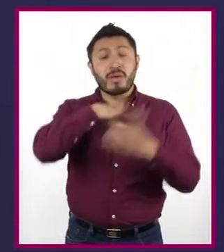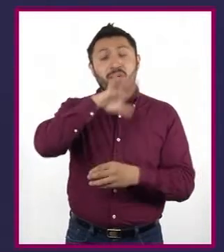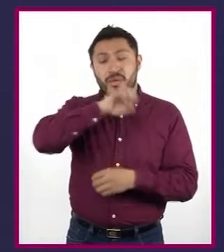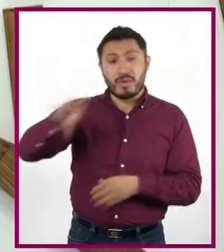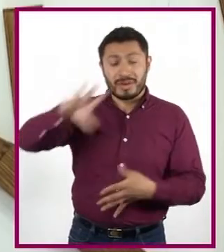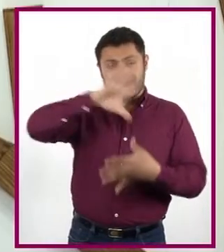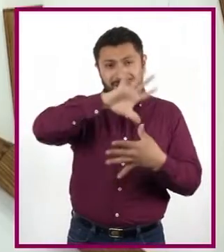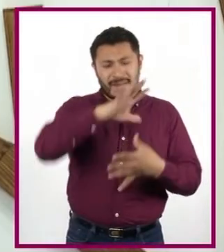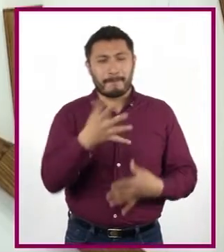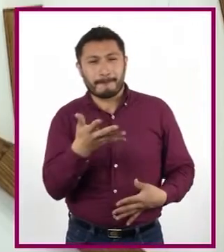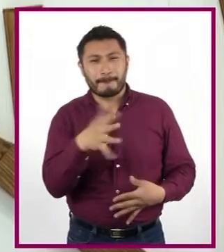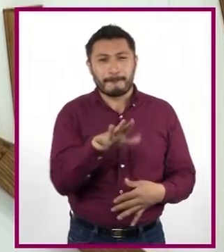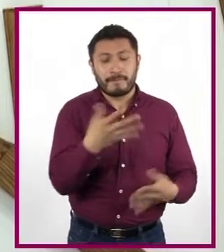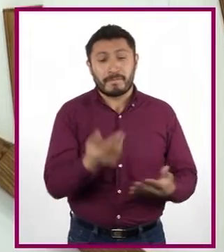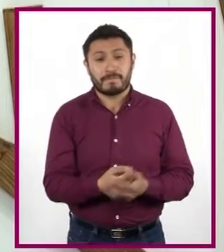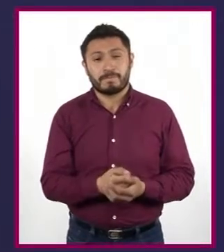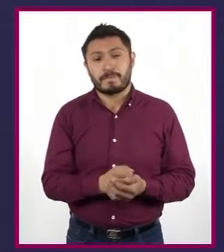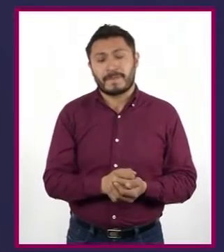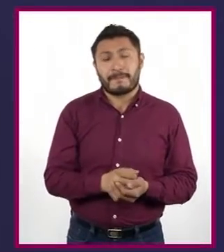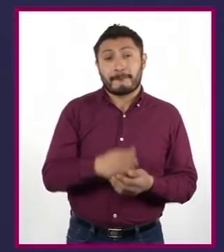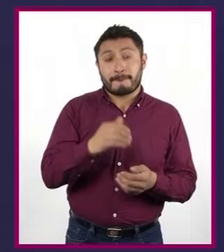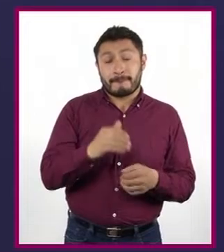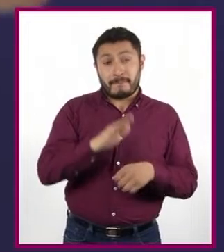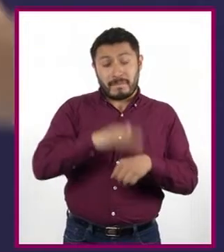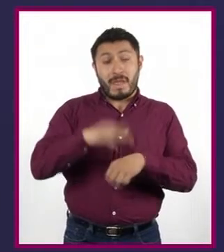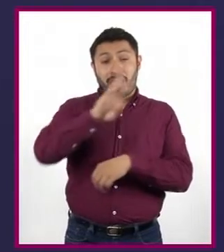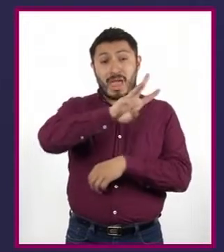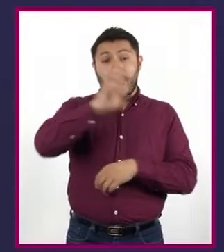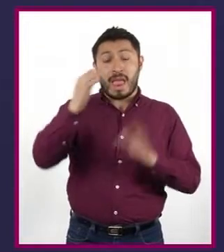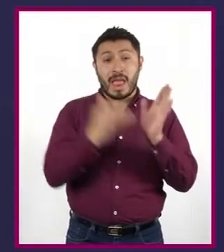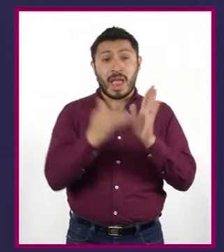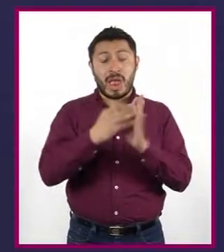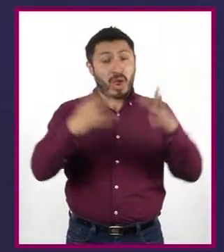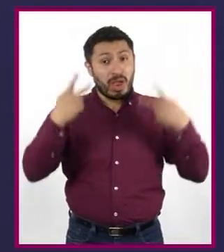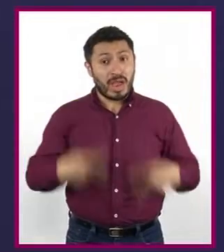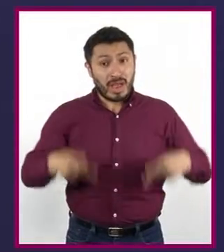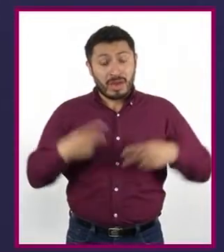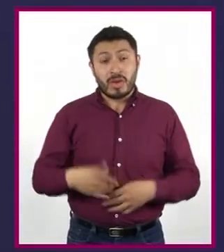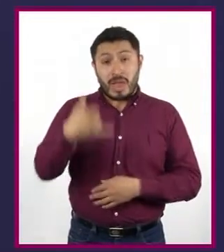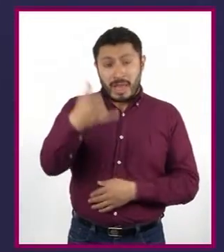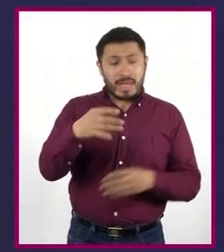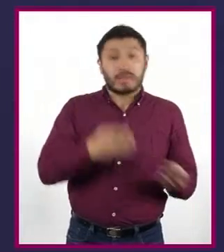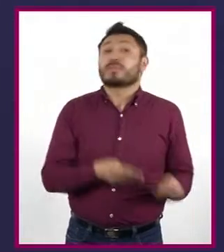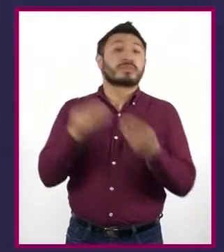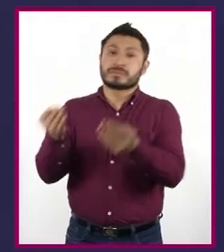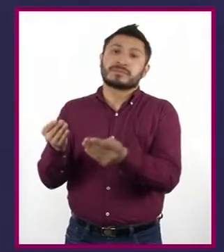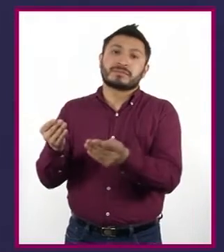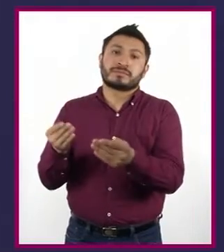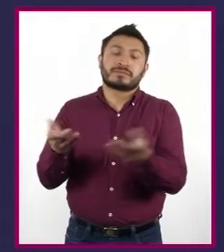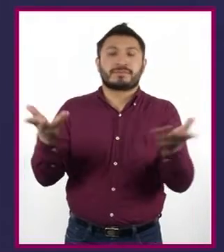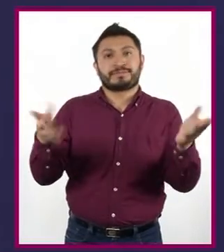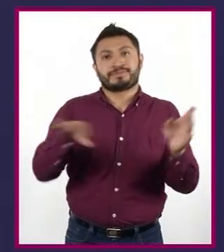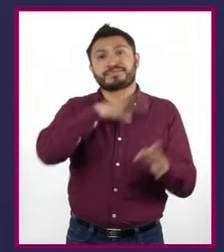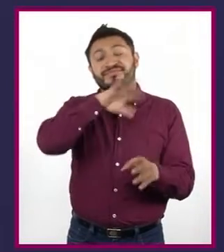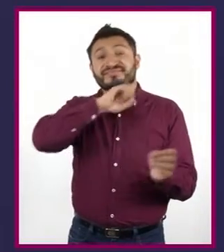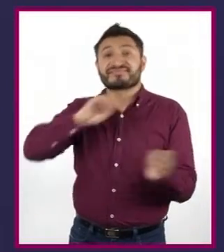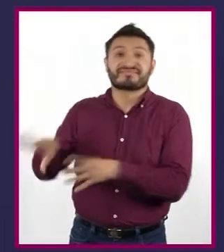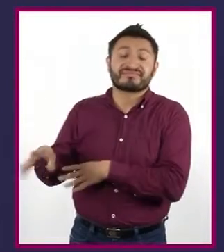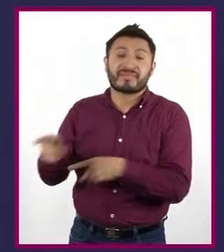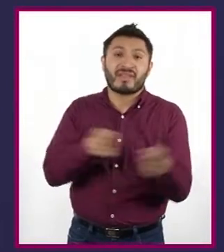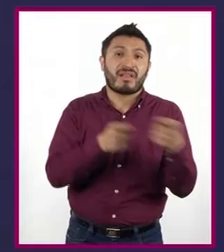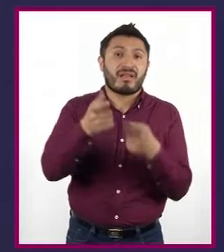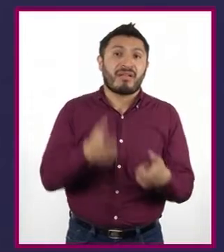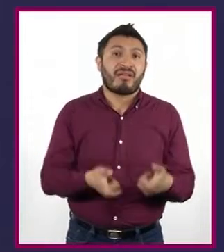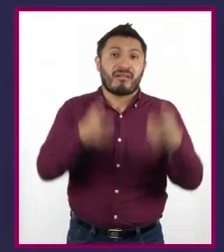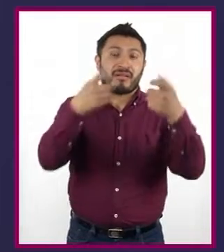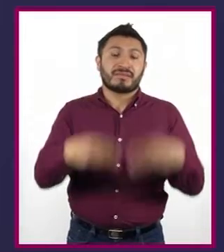Latina serían más de 300 millones de personas, y en vez de dárselos, se tiran para controlar los precios